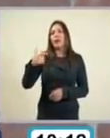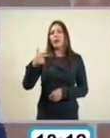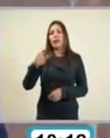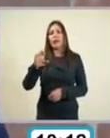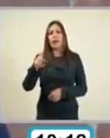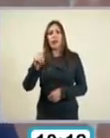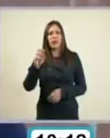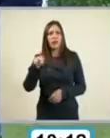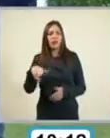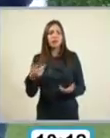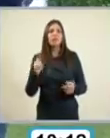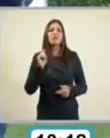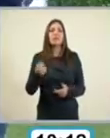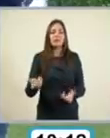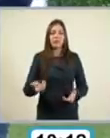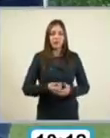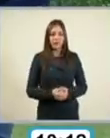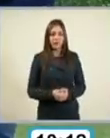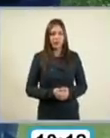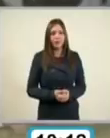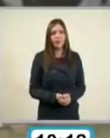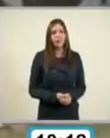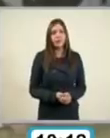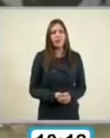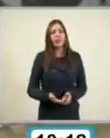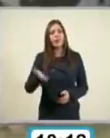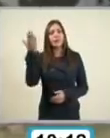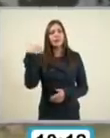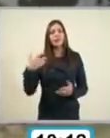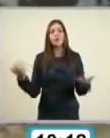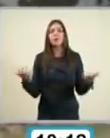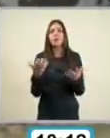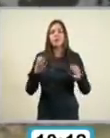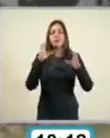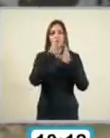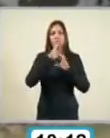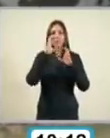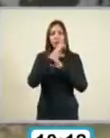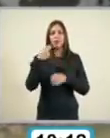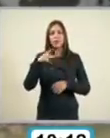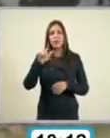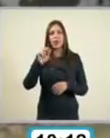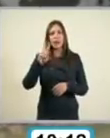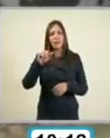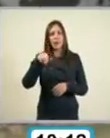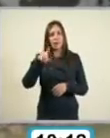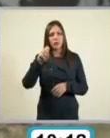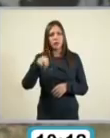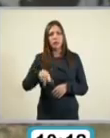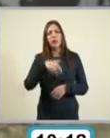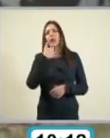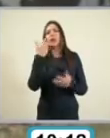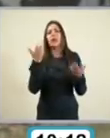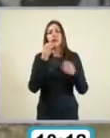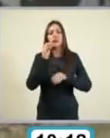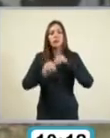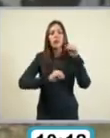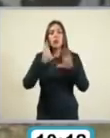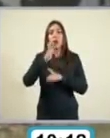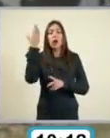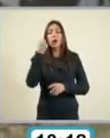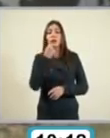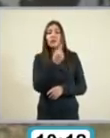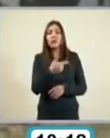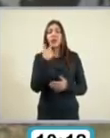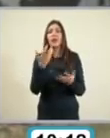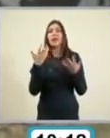Cuéntale a la gente sobre eso. Fíjate que hicimos La Bamba, un tema que desde niño siempre lo quise y obviamente teníamos que hacerlo a nuestro estilo